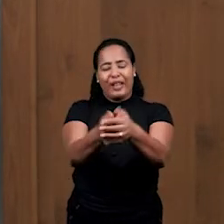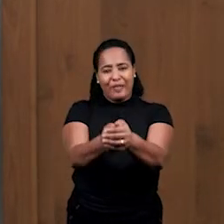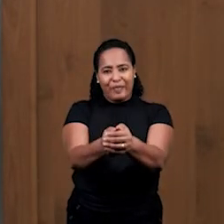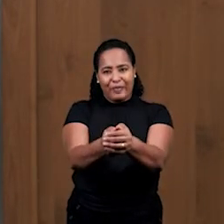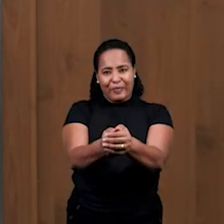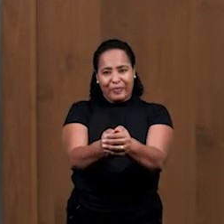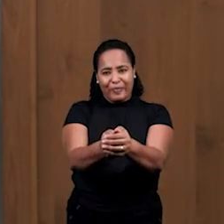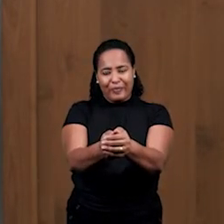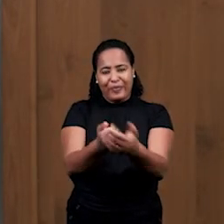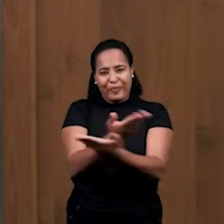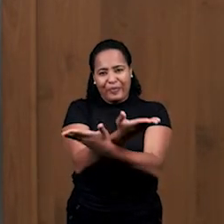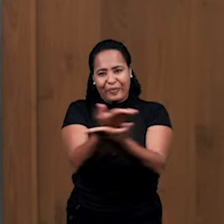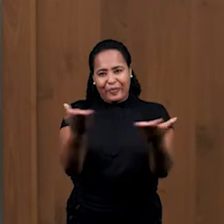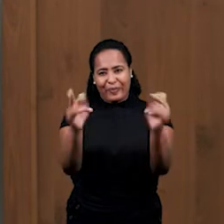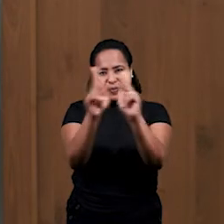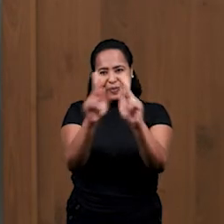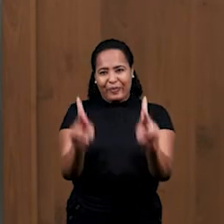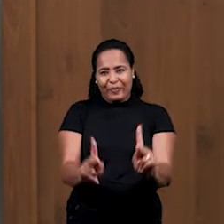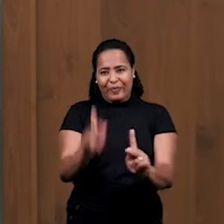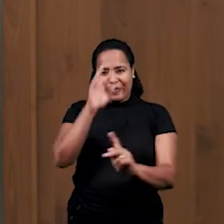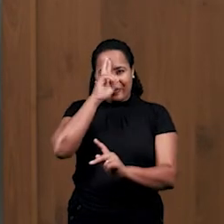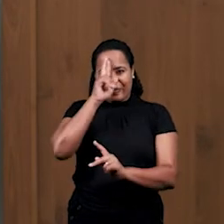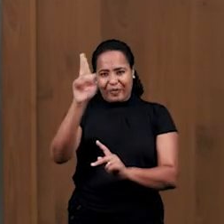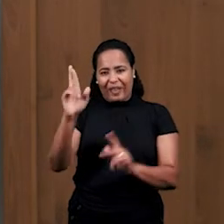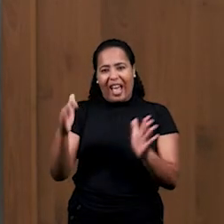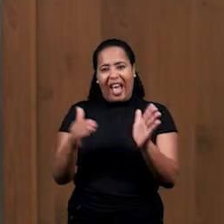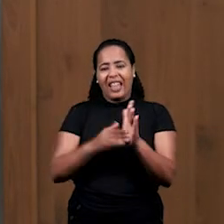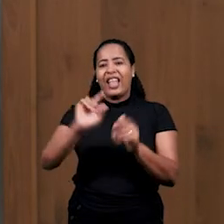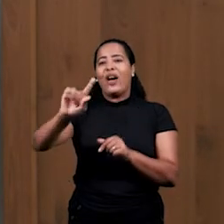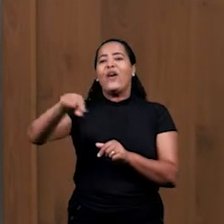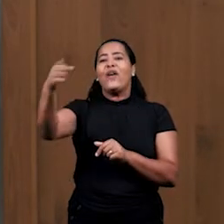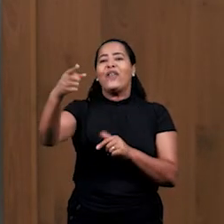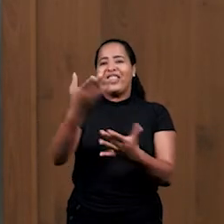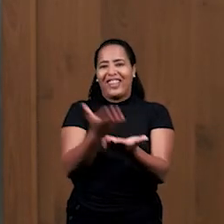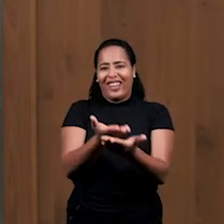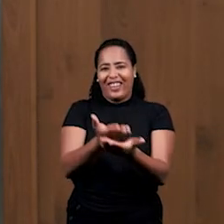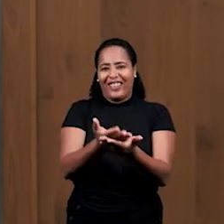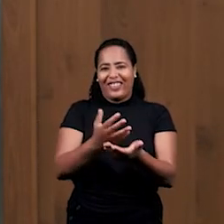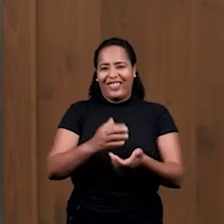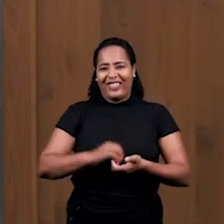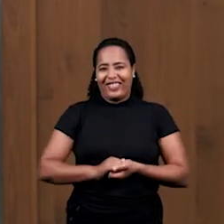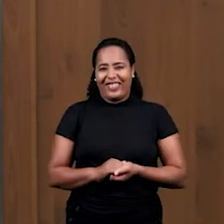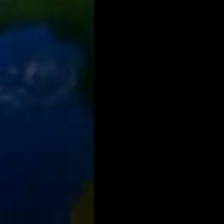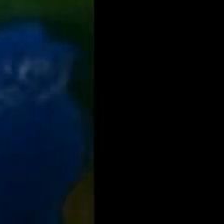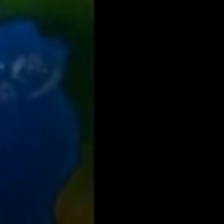Señor Jesús. Amén. A todos la paz del Señor. Hasta la próxima clase.